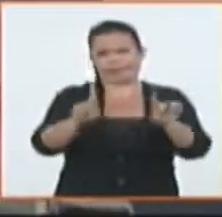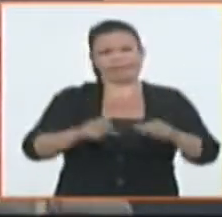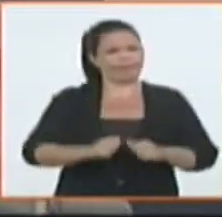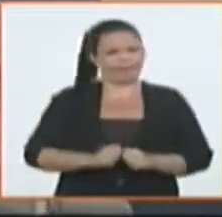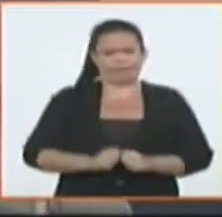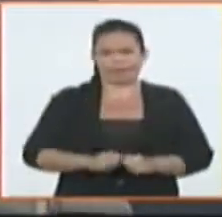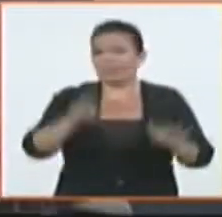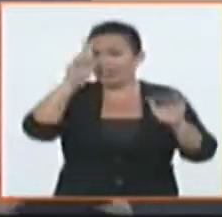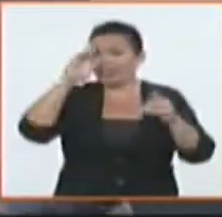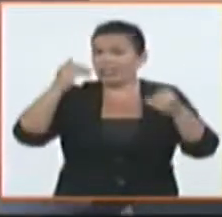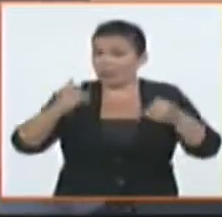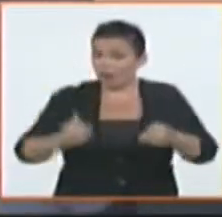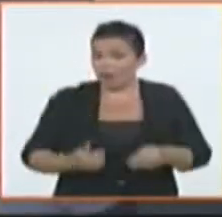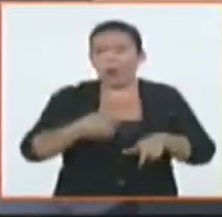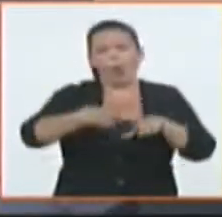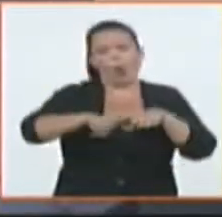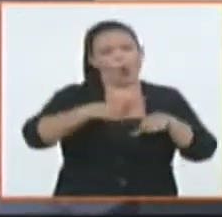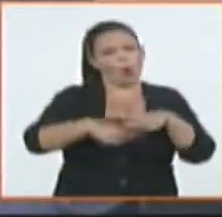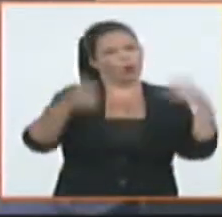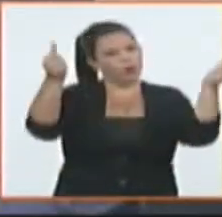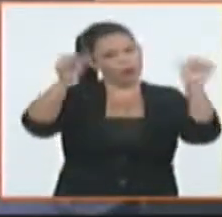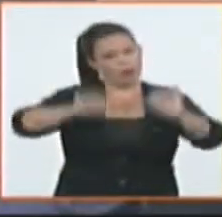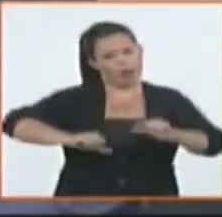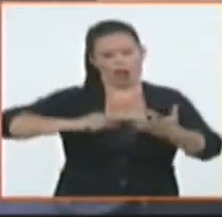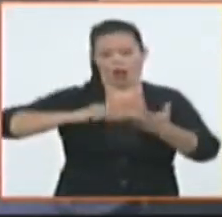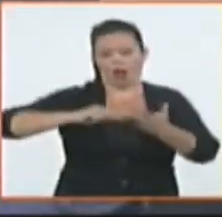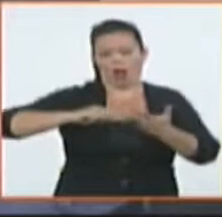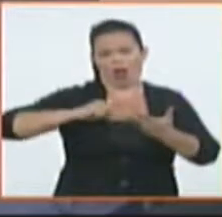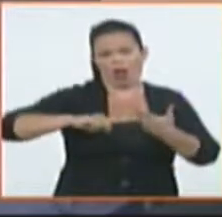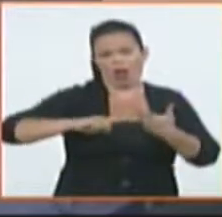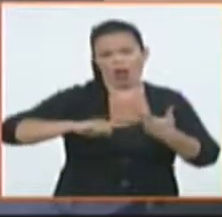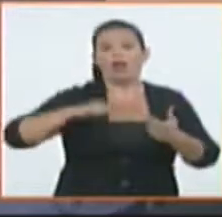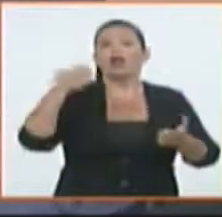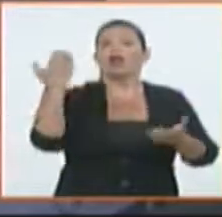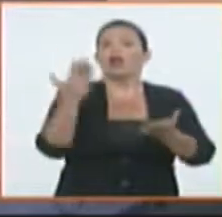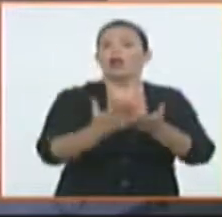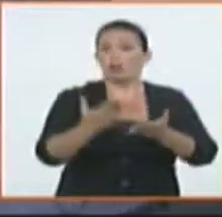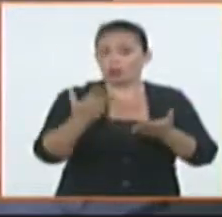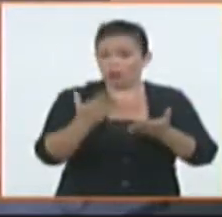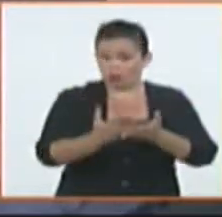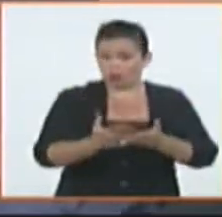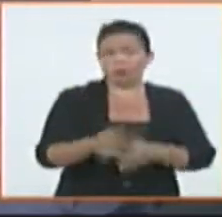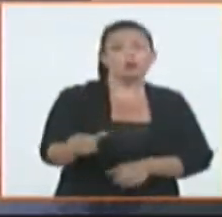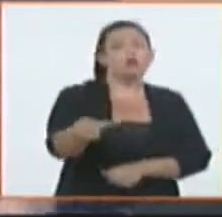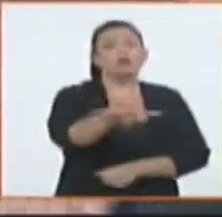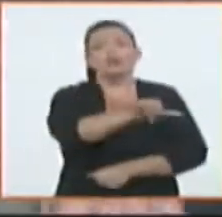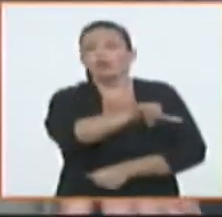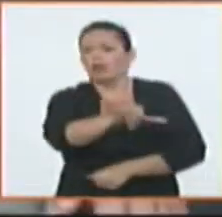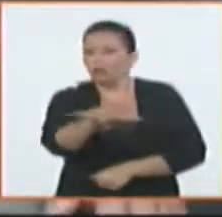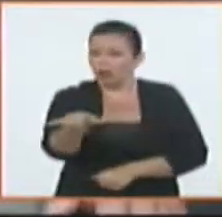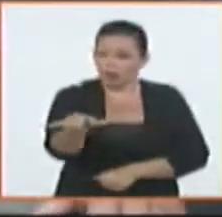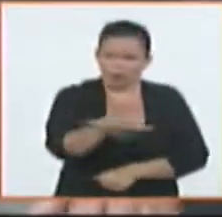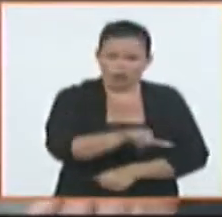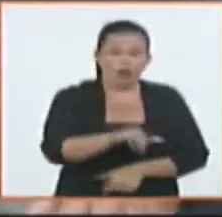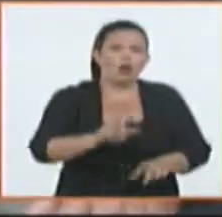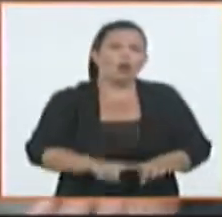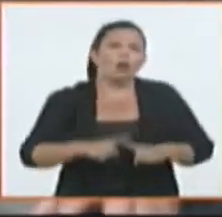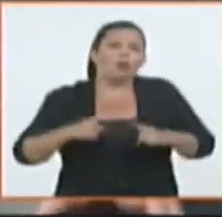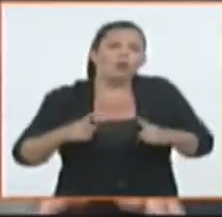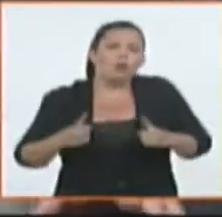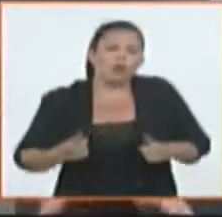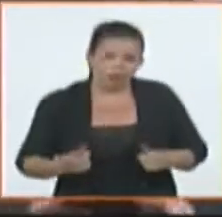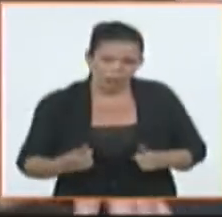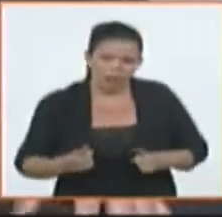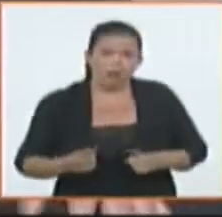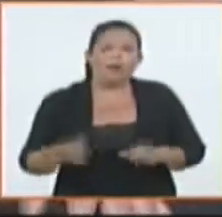y en la educación también un grupo de problemáticas que tenemos hoy de incomprensión de los jóvenes. Algunos problemas tienen que ver también con la manera en que los hemos preparado